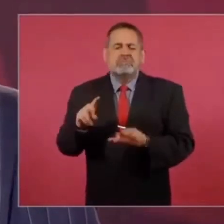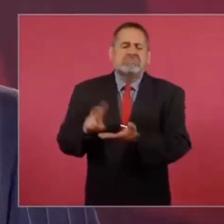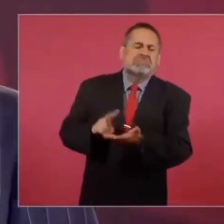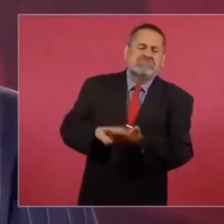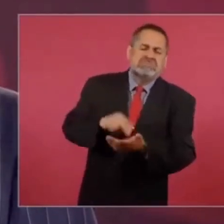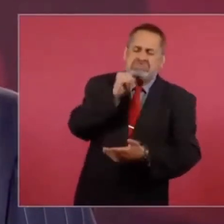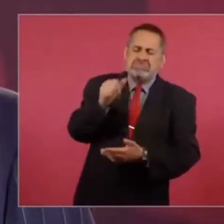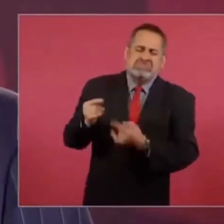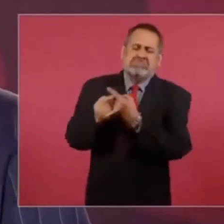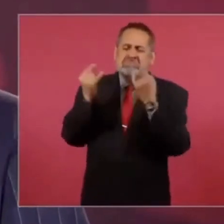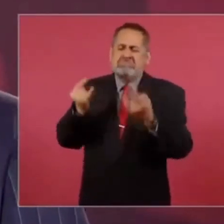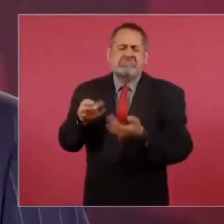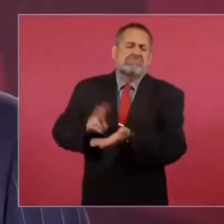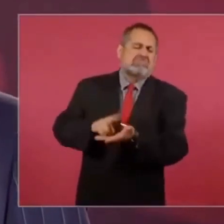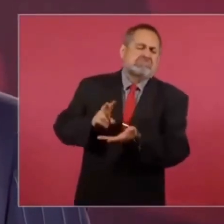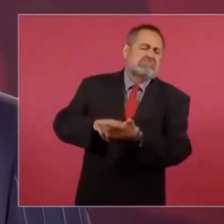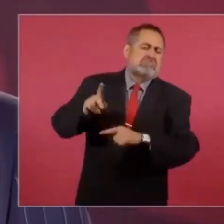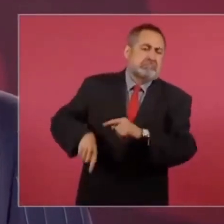Todo un plan